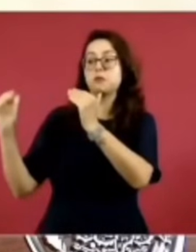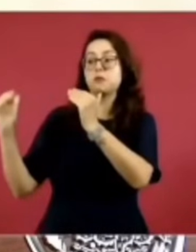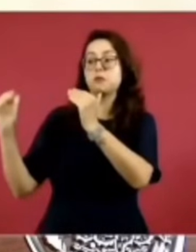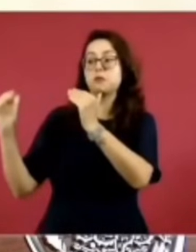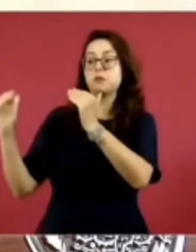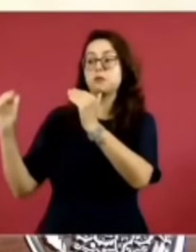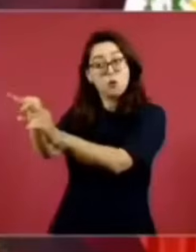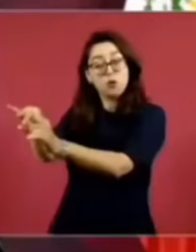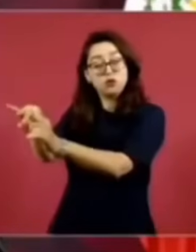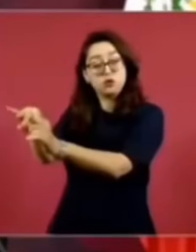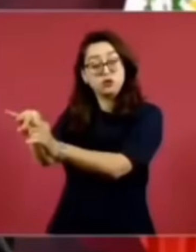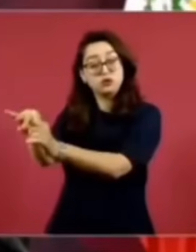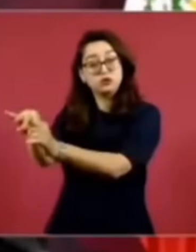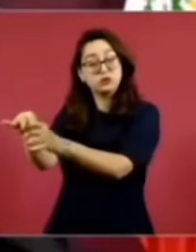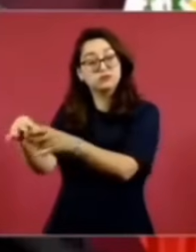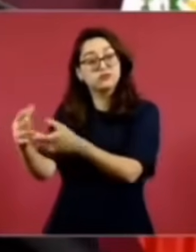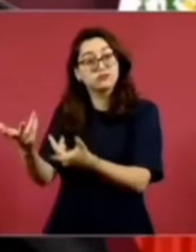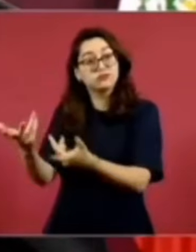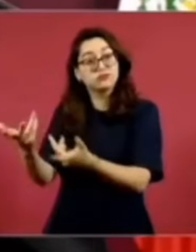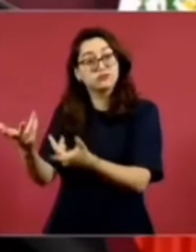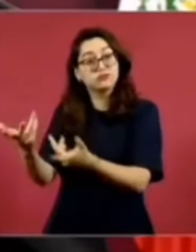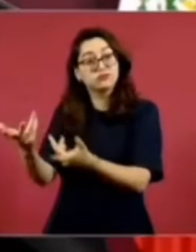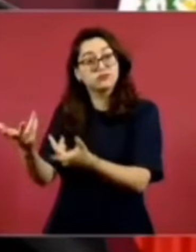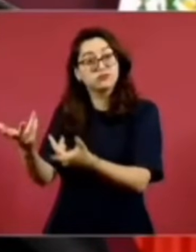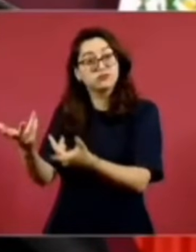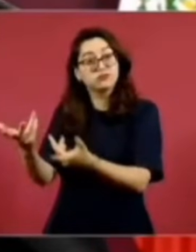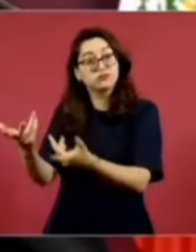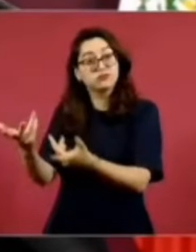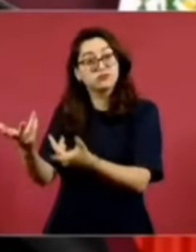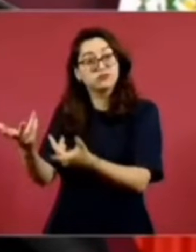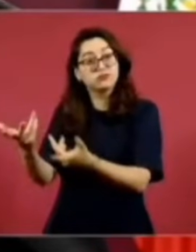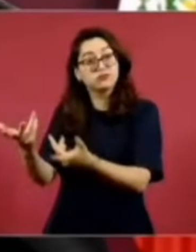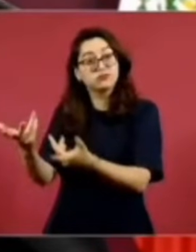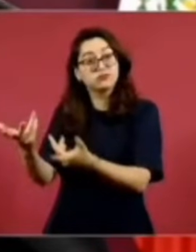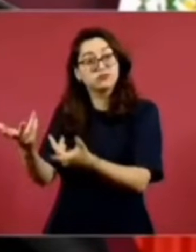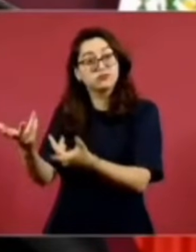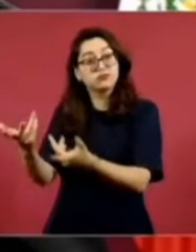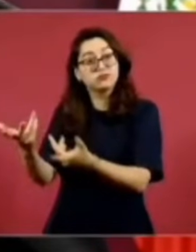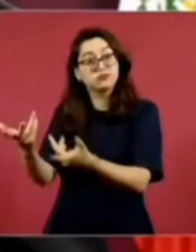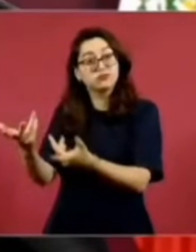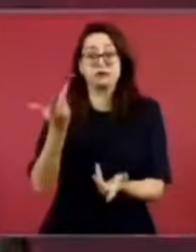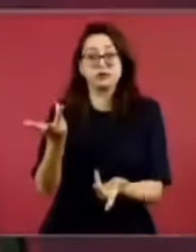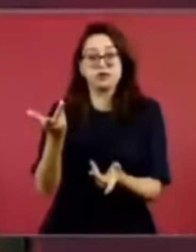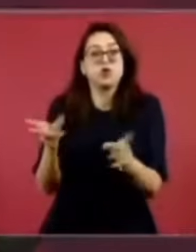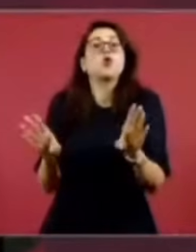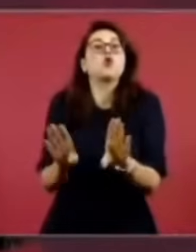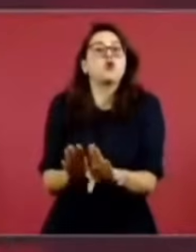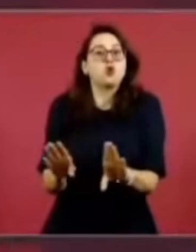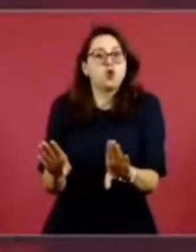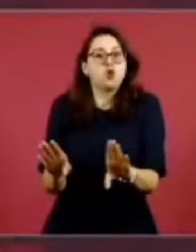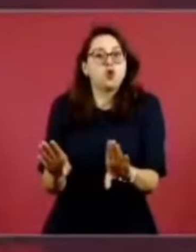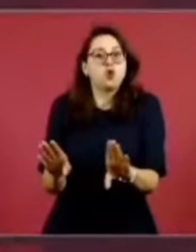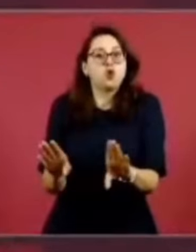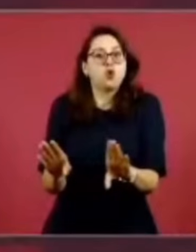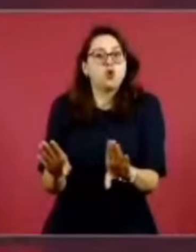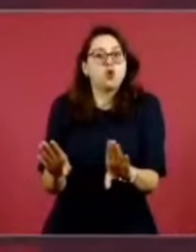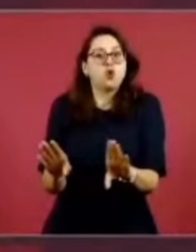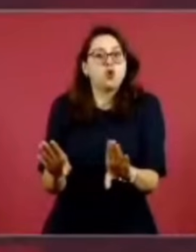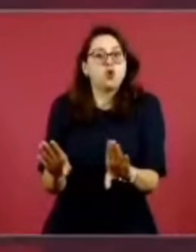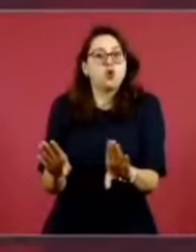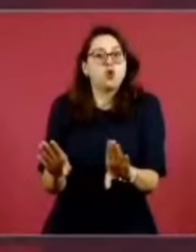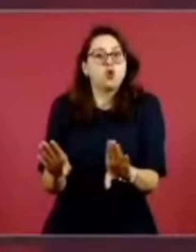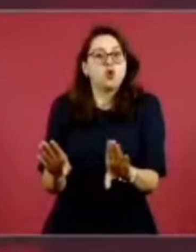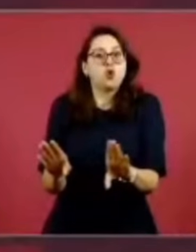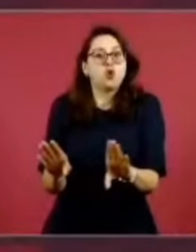y es el pueblo el que manda, y es el pueblo el que decide, para que se lleve a cabo